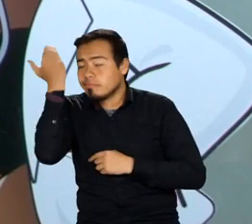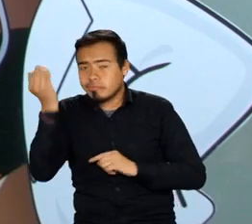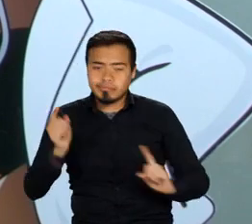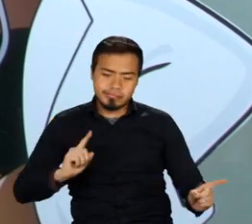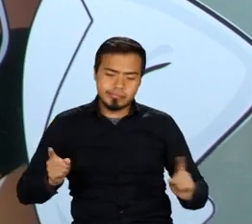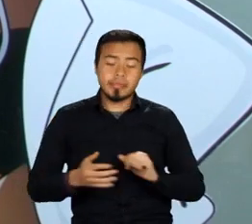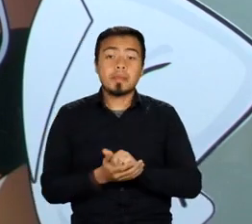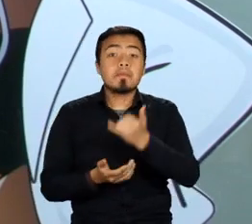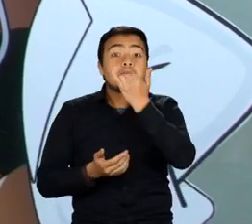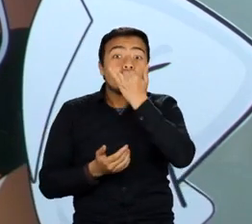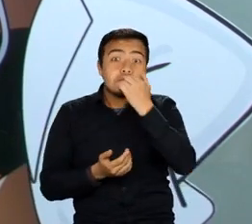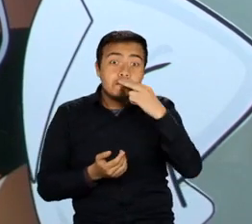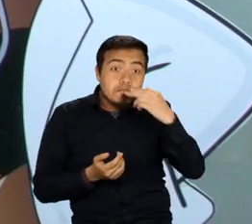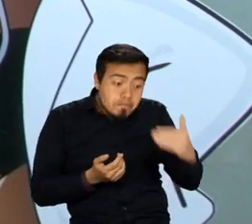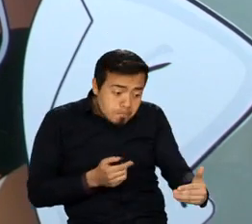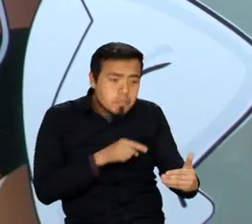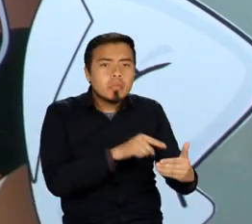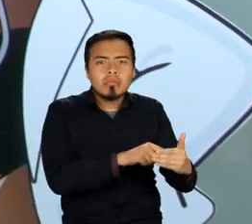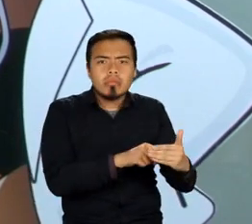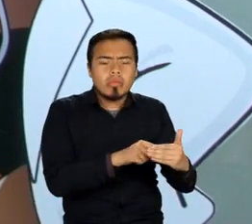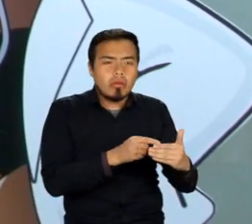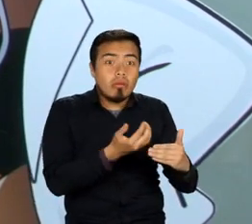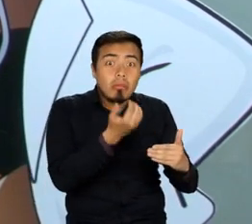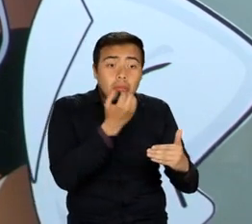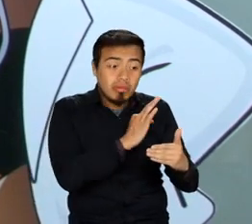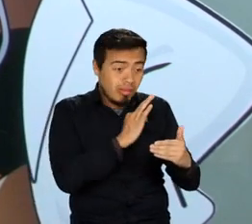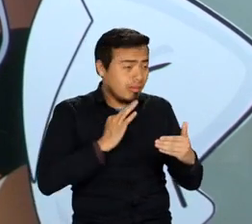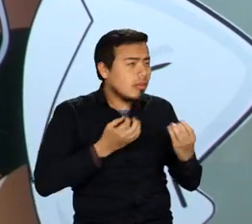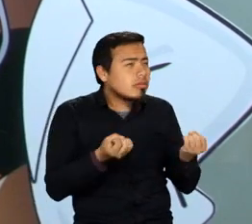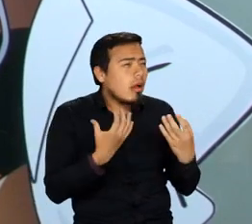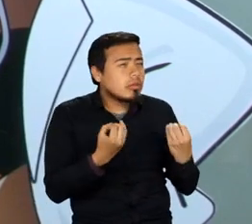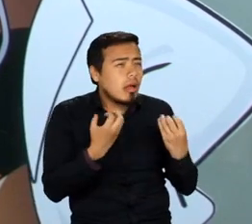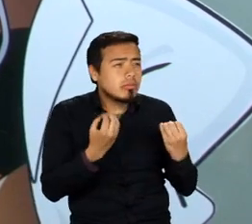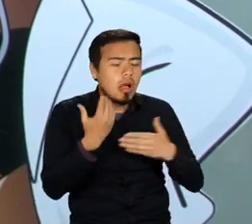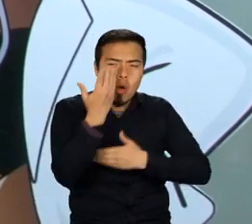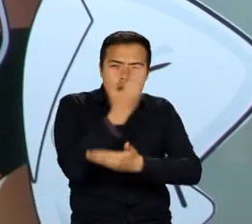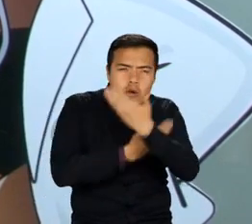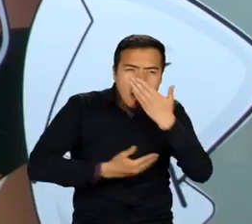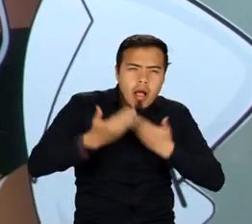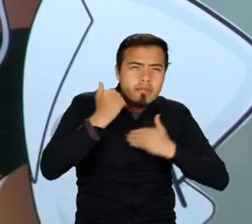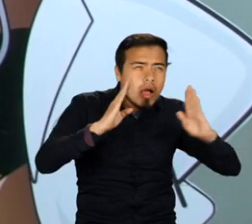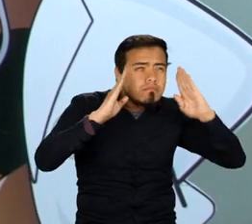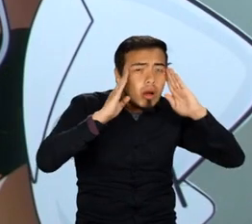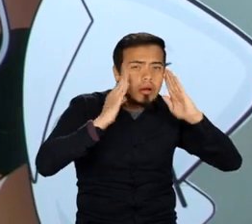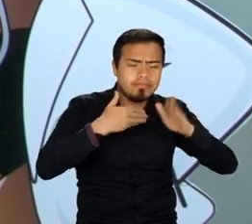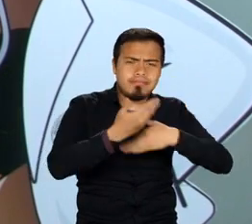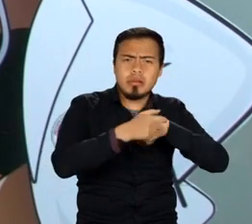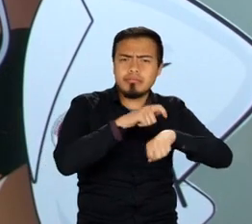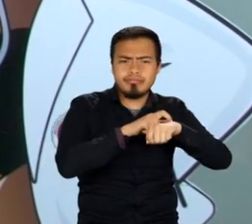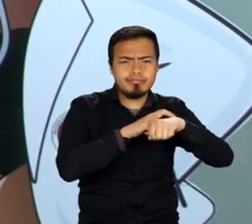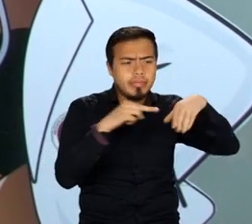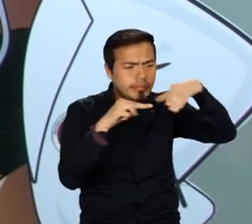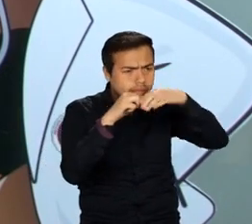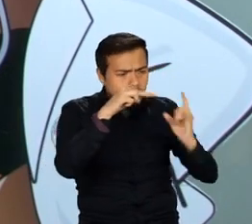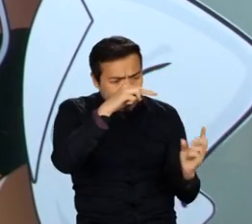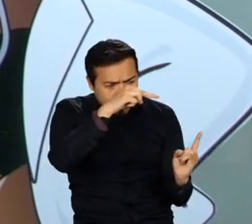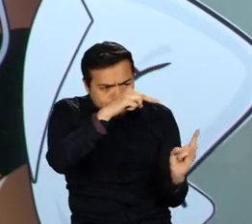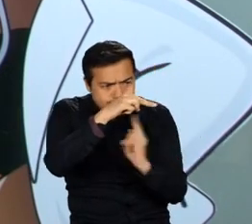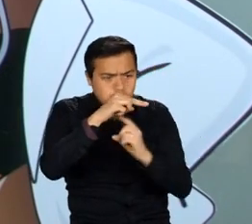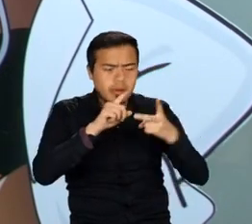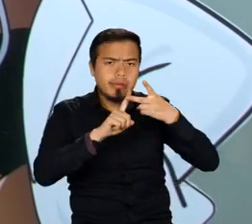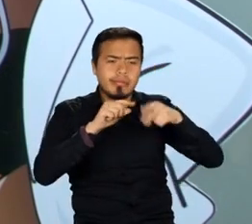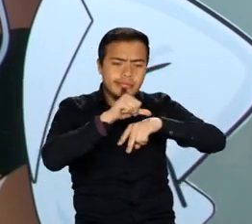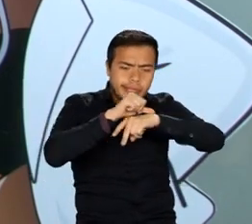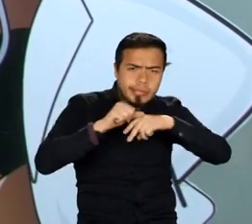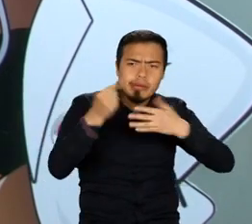otra diferencia es que los niños pueden responder mucho mejor al tratamiento, bien sea quimioterapéutico, radioterapéutico